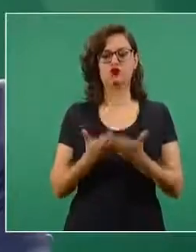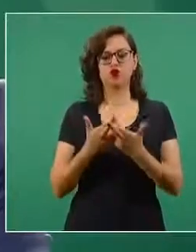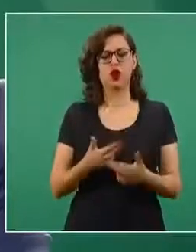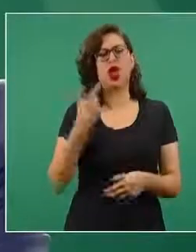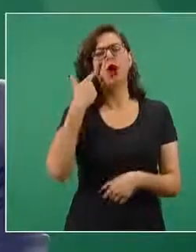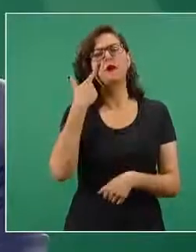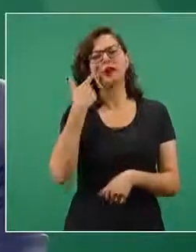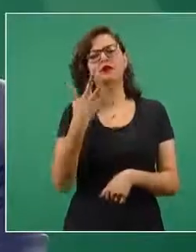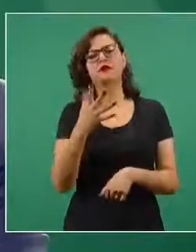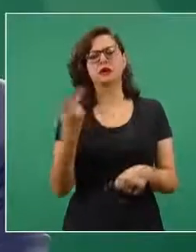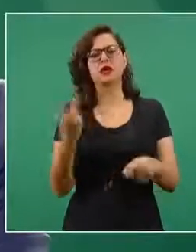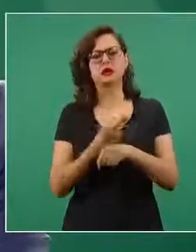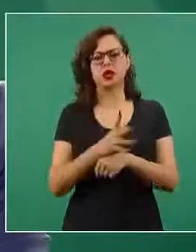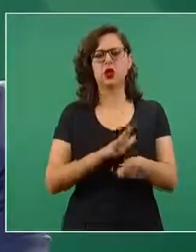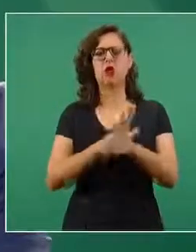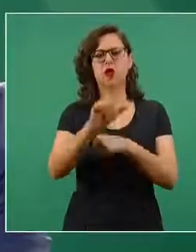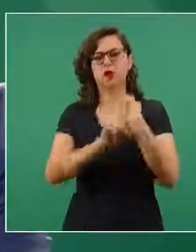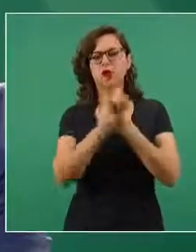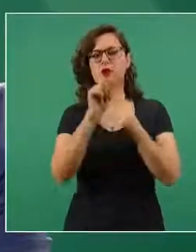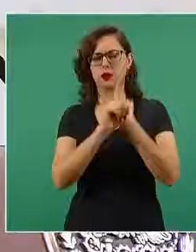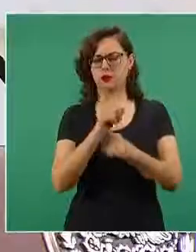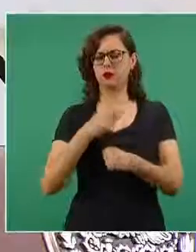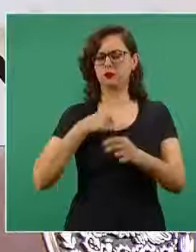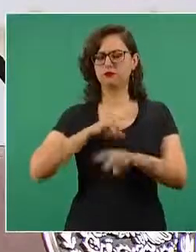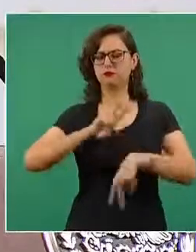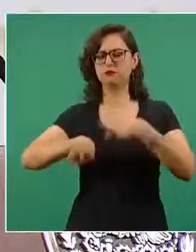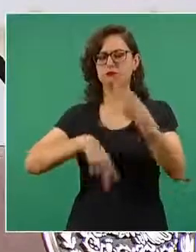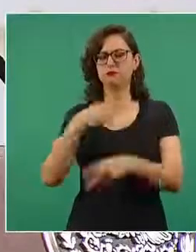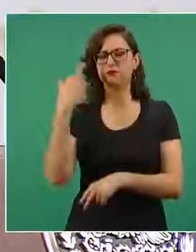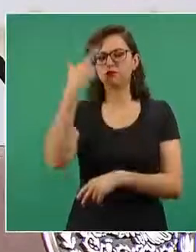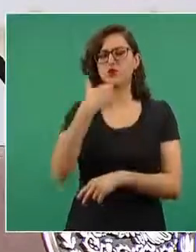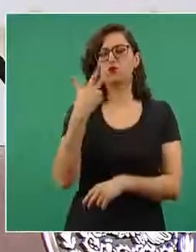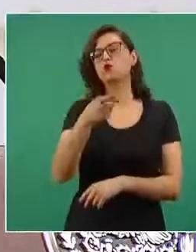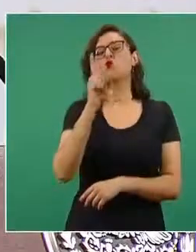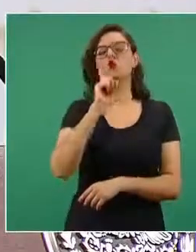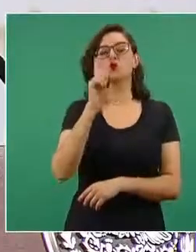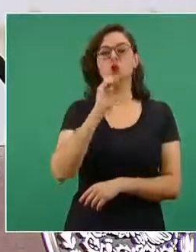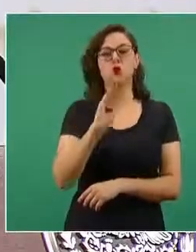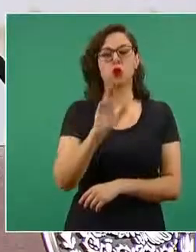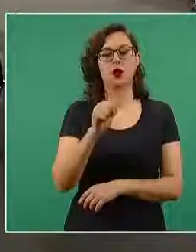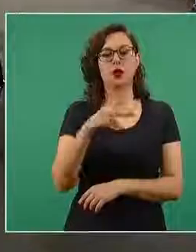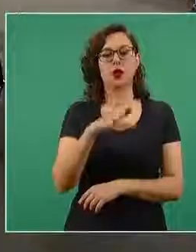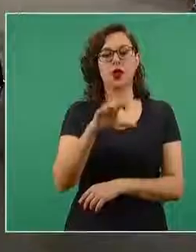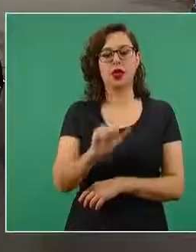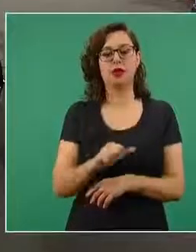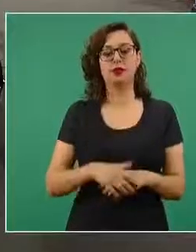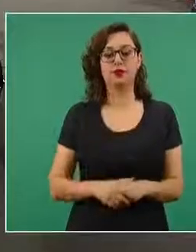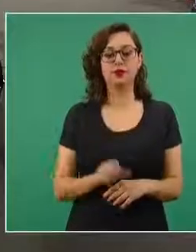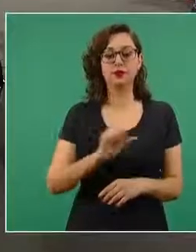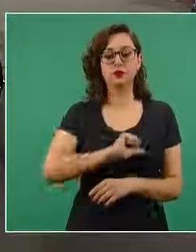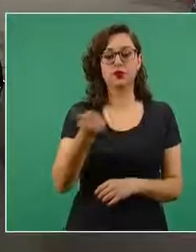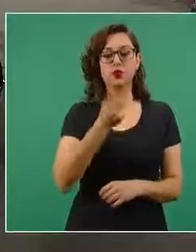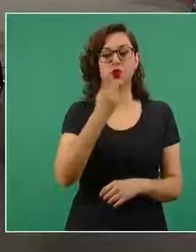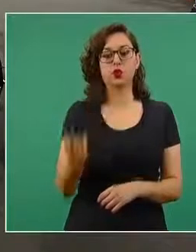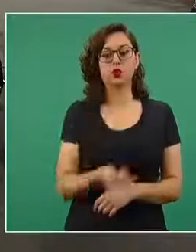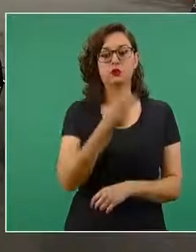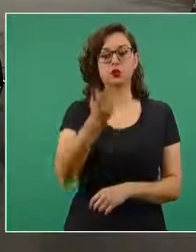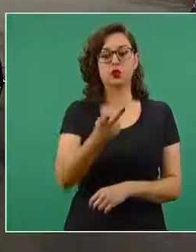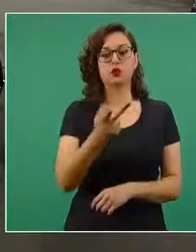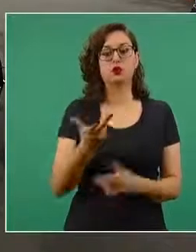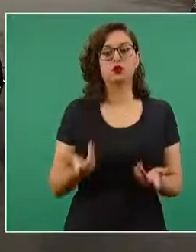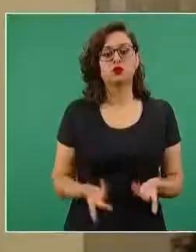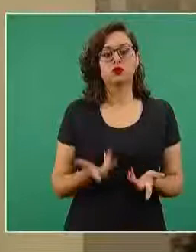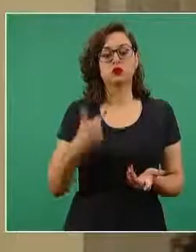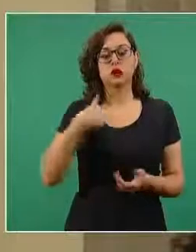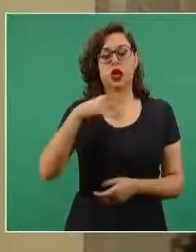de qué se trata y vamos a pedirle a Blanca que vaya para allá. Y por último, si me permite entregar a quien usted